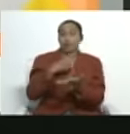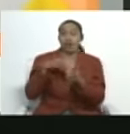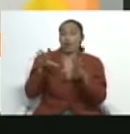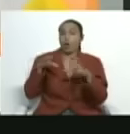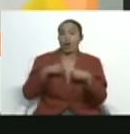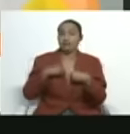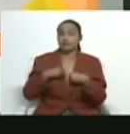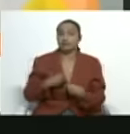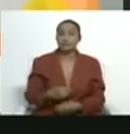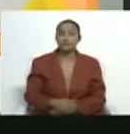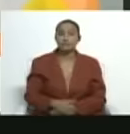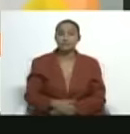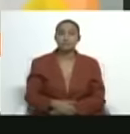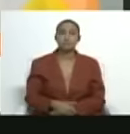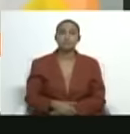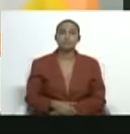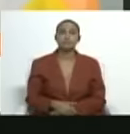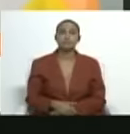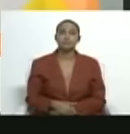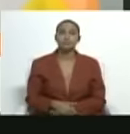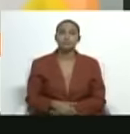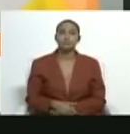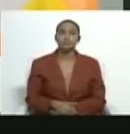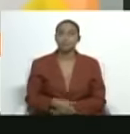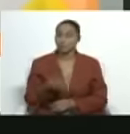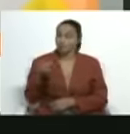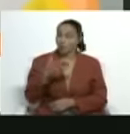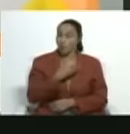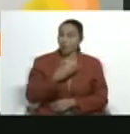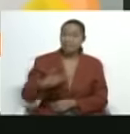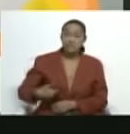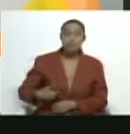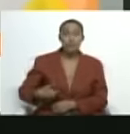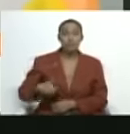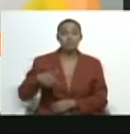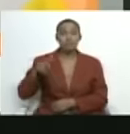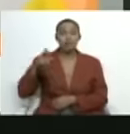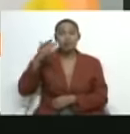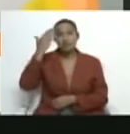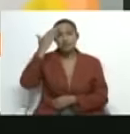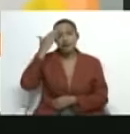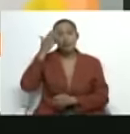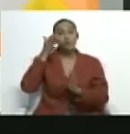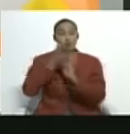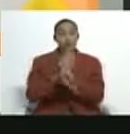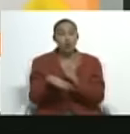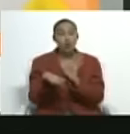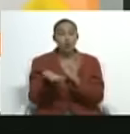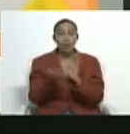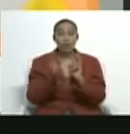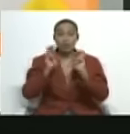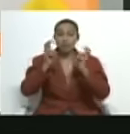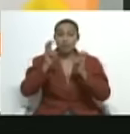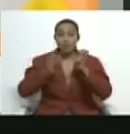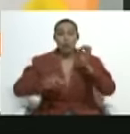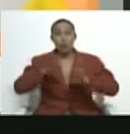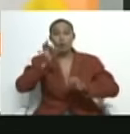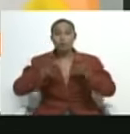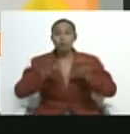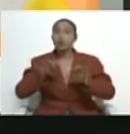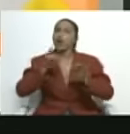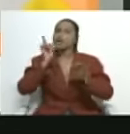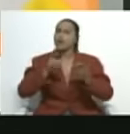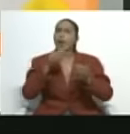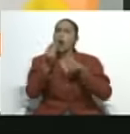un precedente que guíe las relaciones entre los estados. El método y los escenarios apropiados para resolver diferencias son